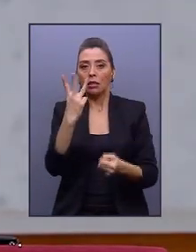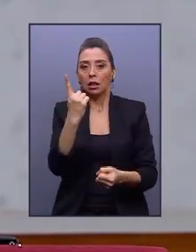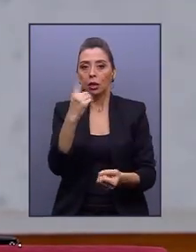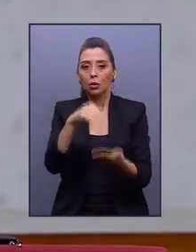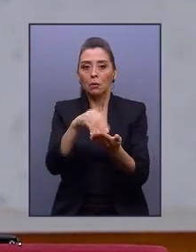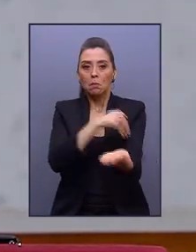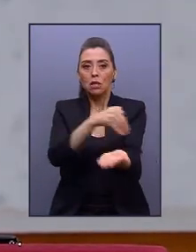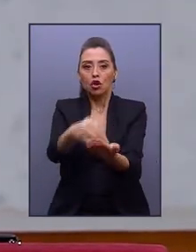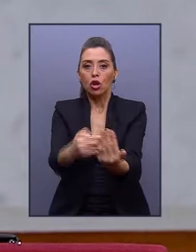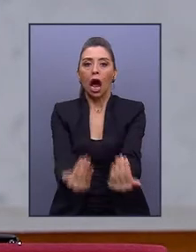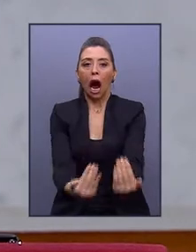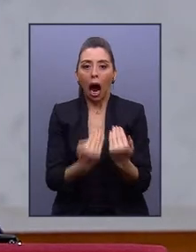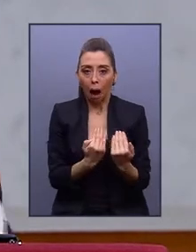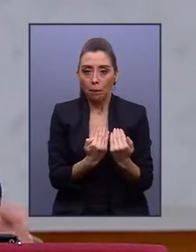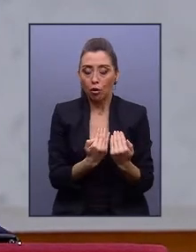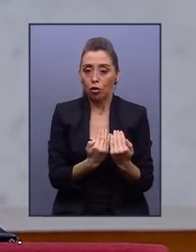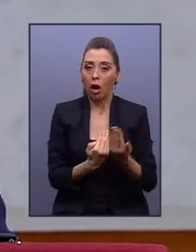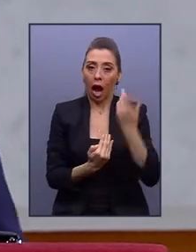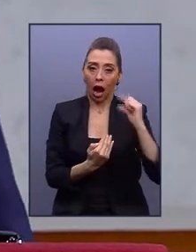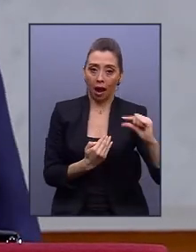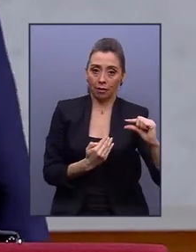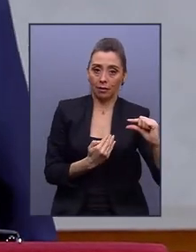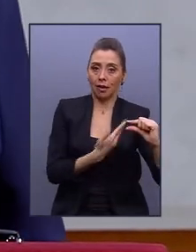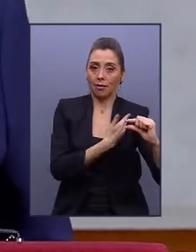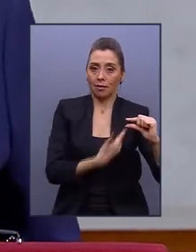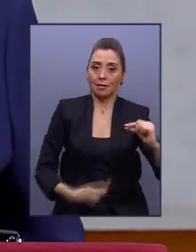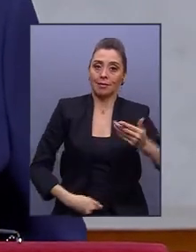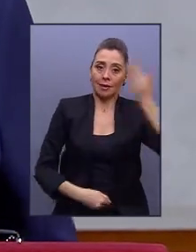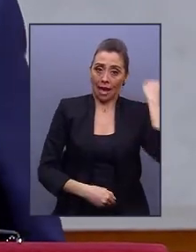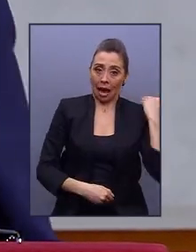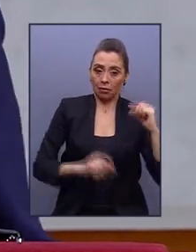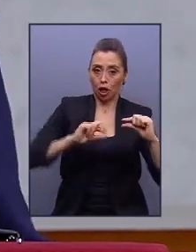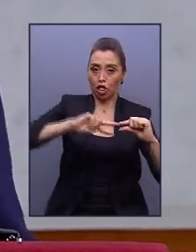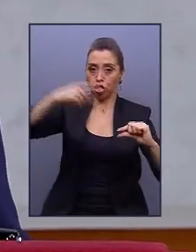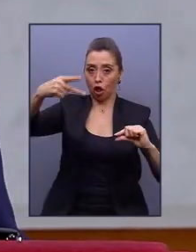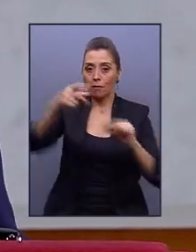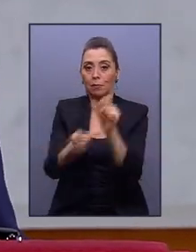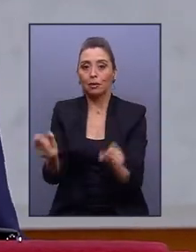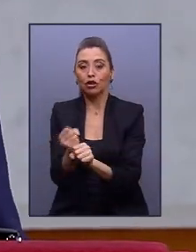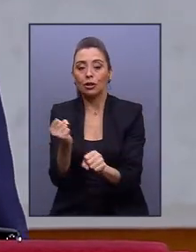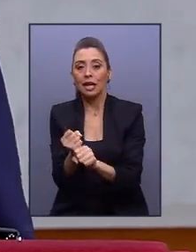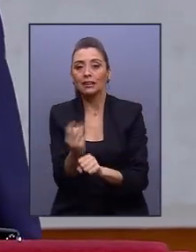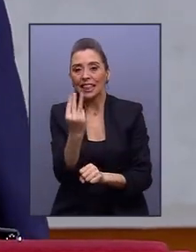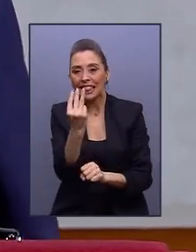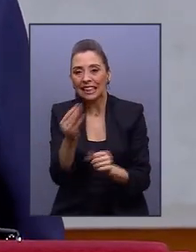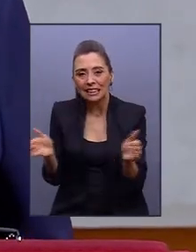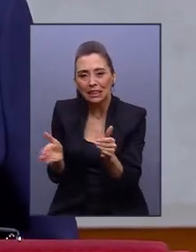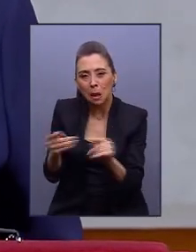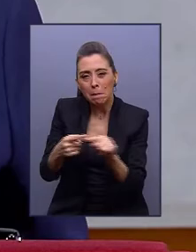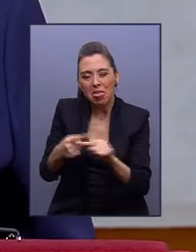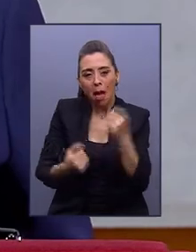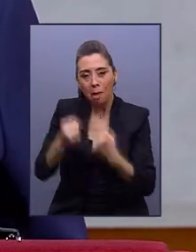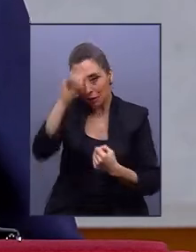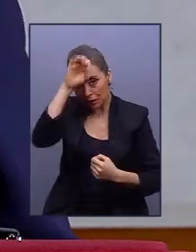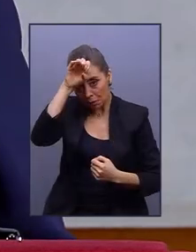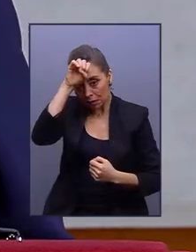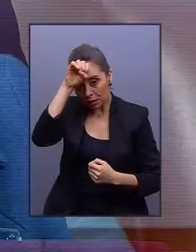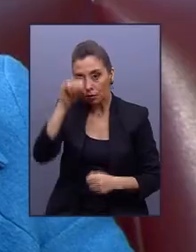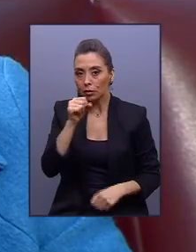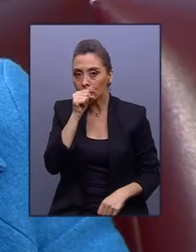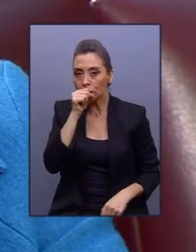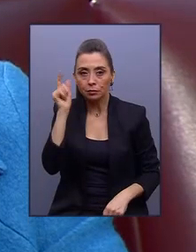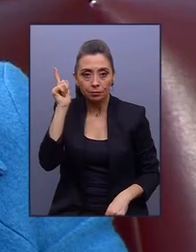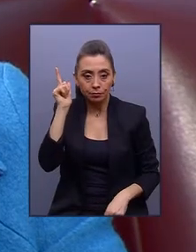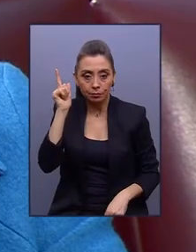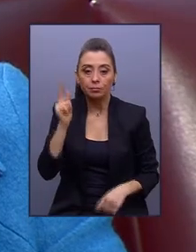pesos en apoyo, más del doble de lo entregado en el periodo anterior. O los trabajadores de 13 medianas empresas mineras,